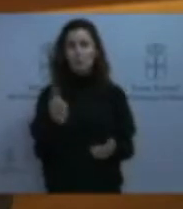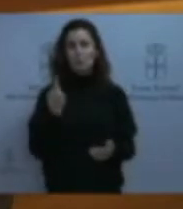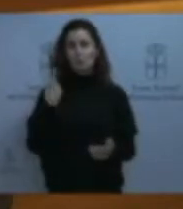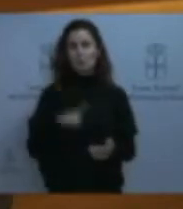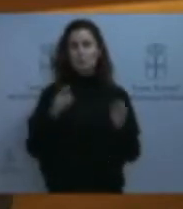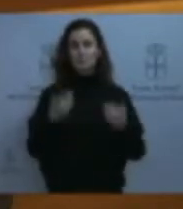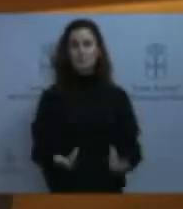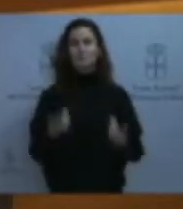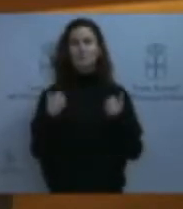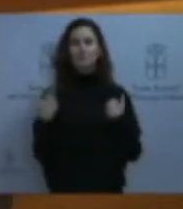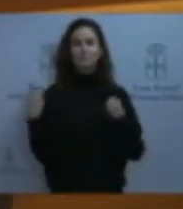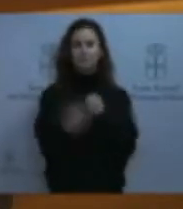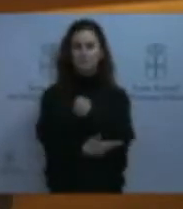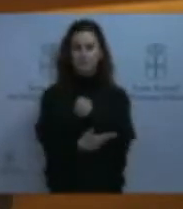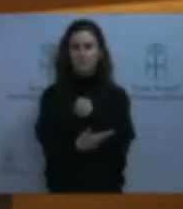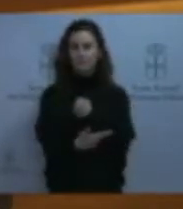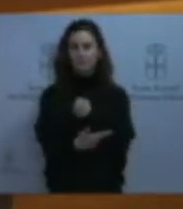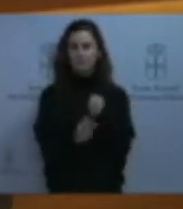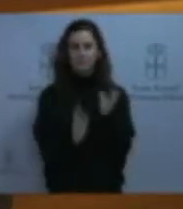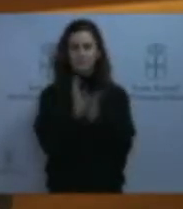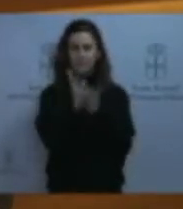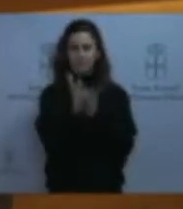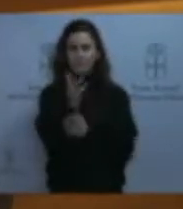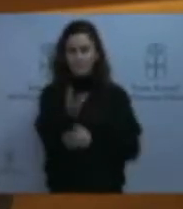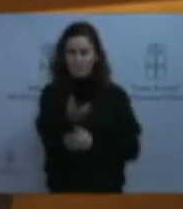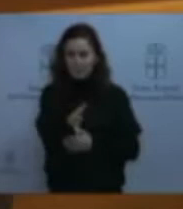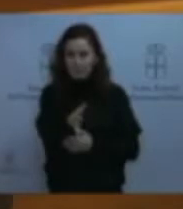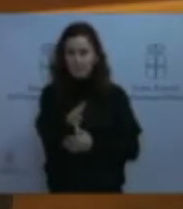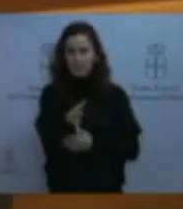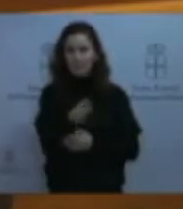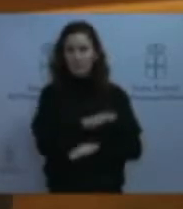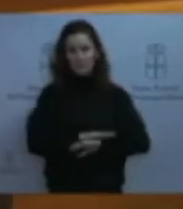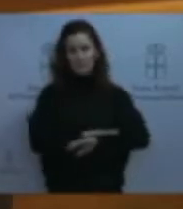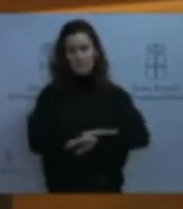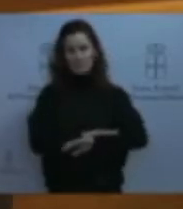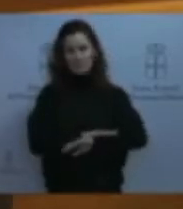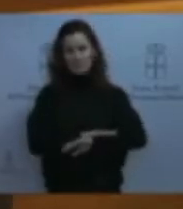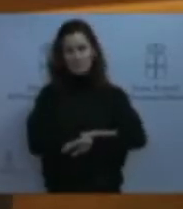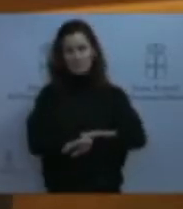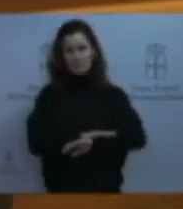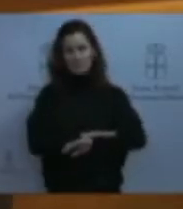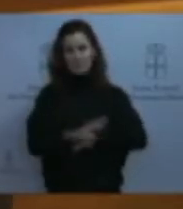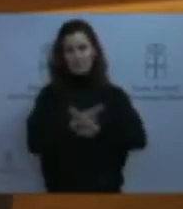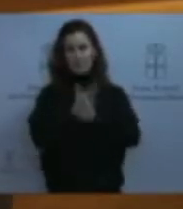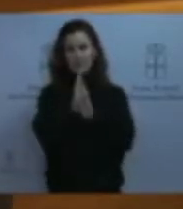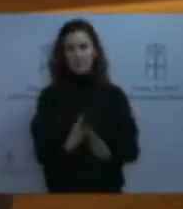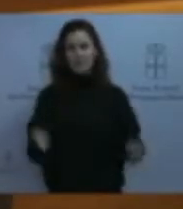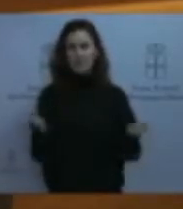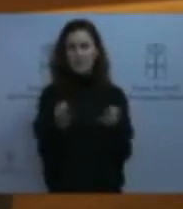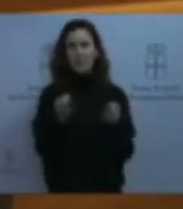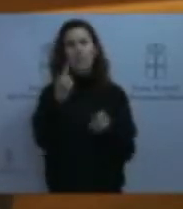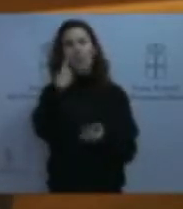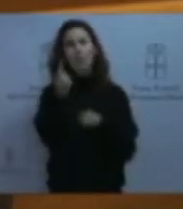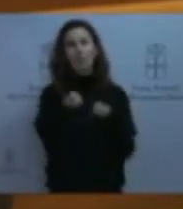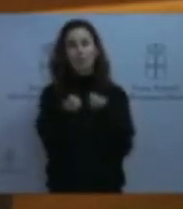responsabilidad de la prevención de incendios, que es del Gobierno, pasa porque también se vigile